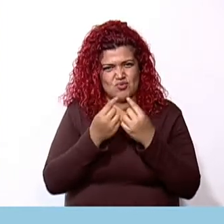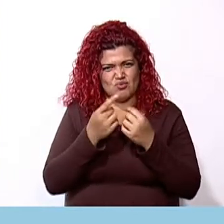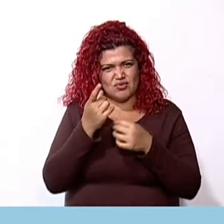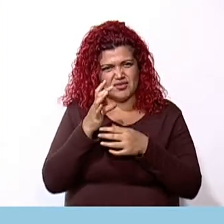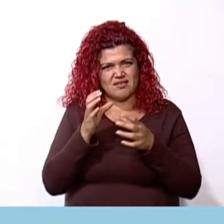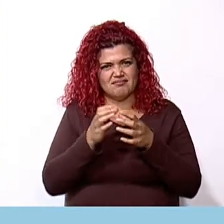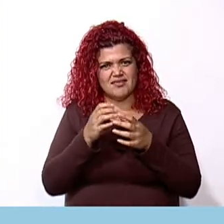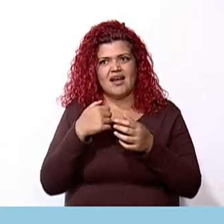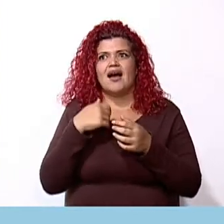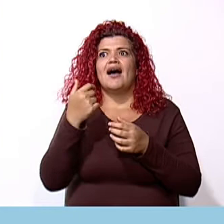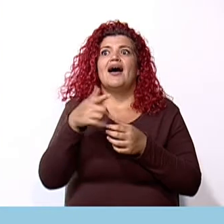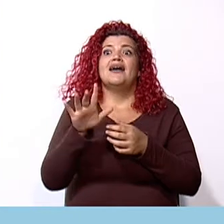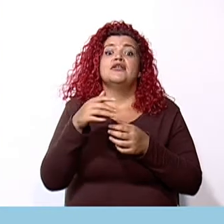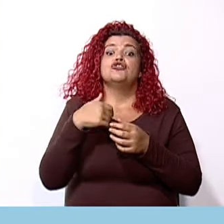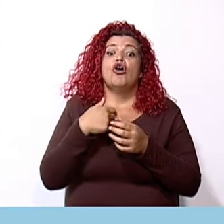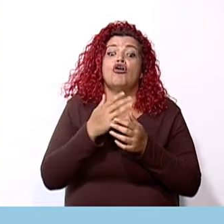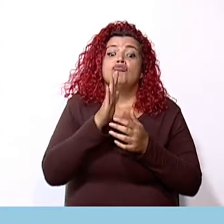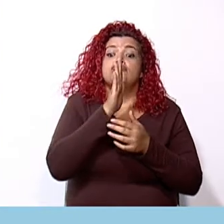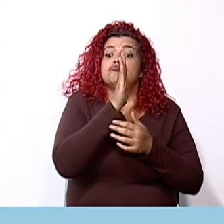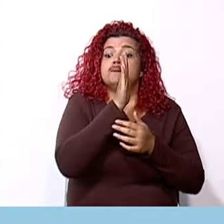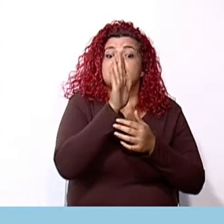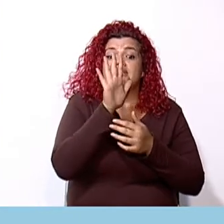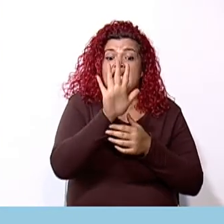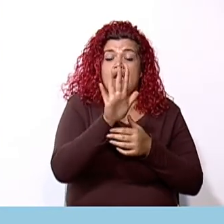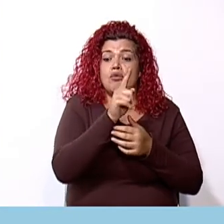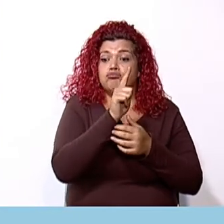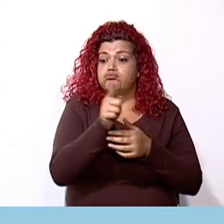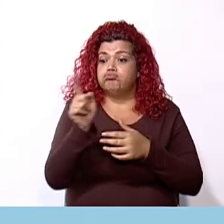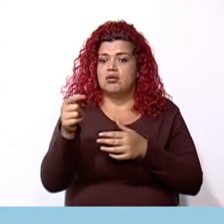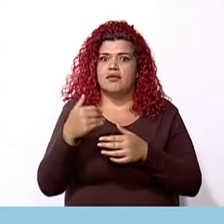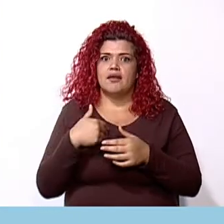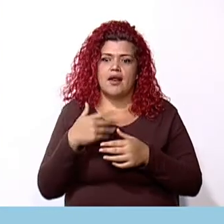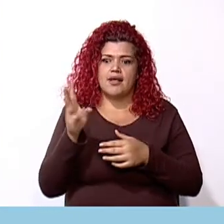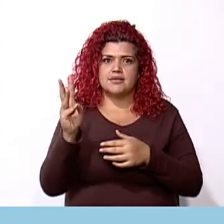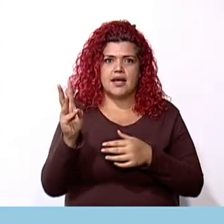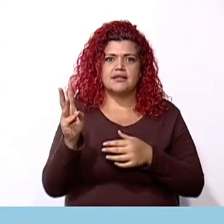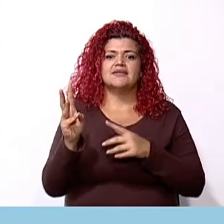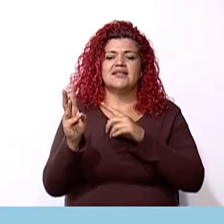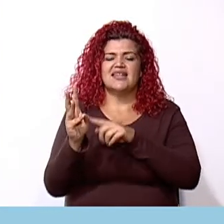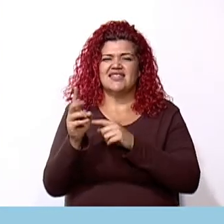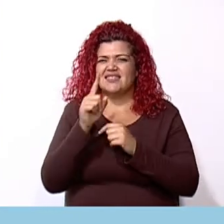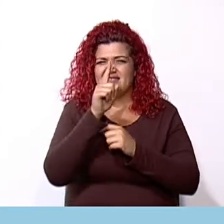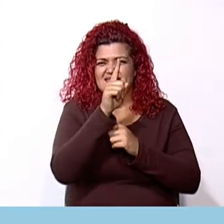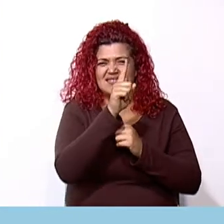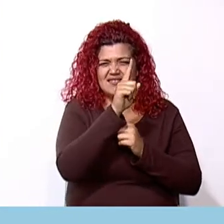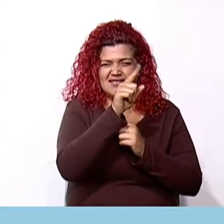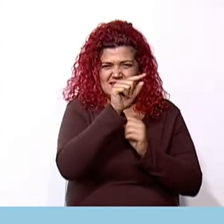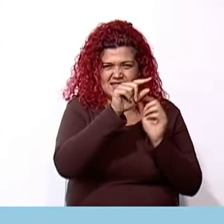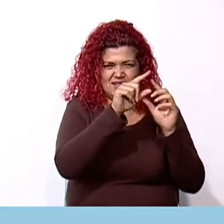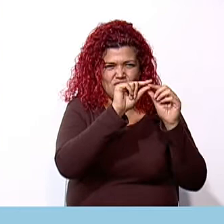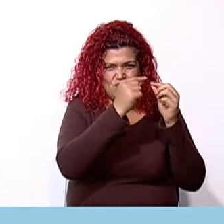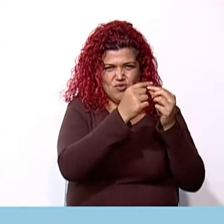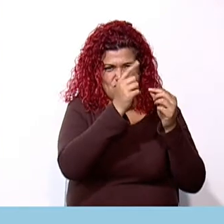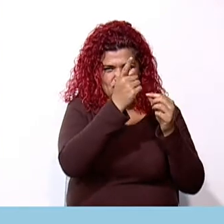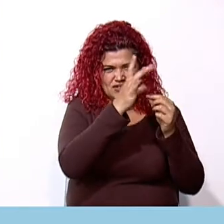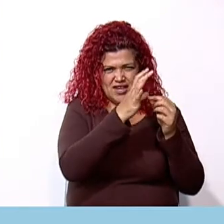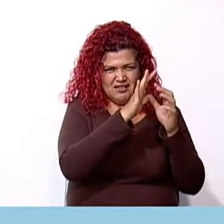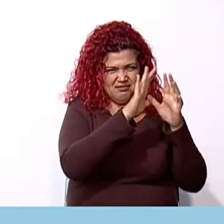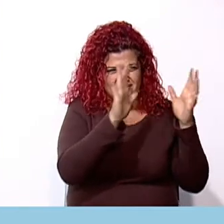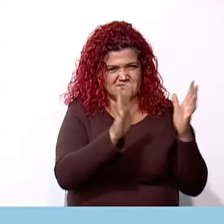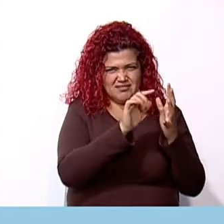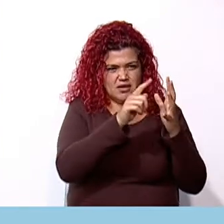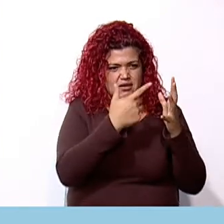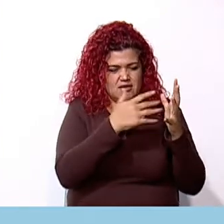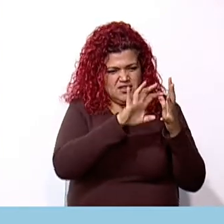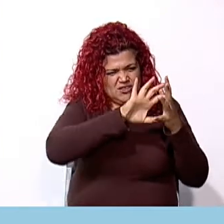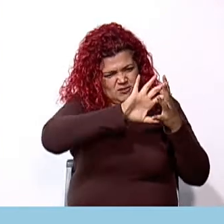5 y teníamos 6. Entonces, esa centena la vamos a